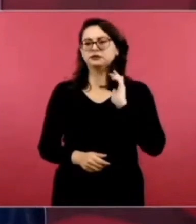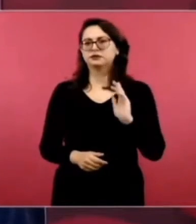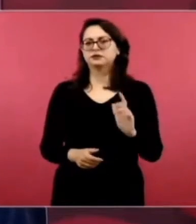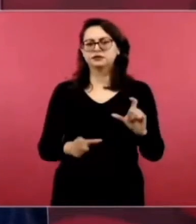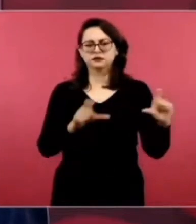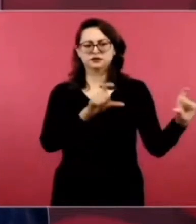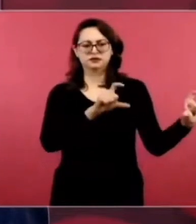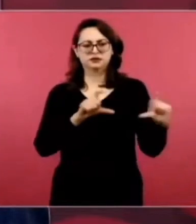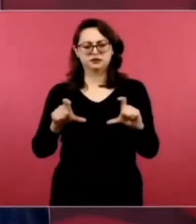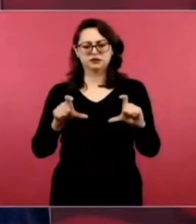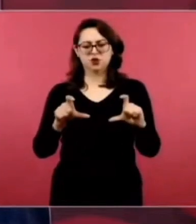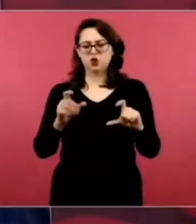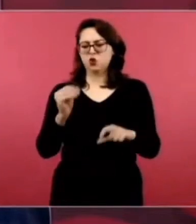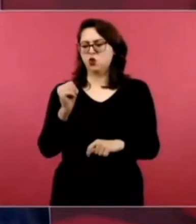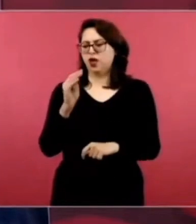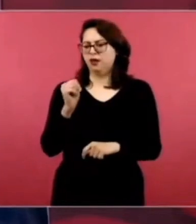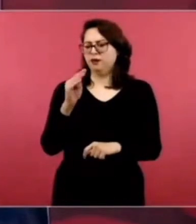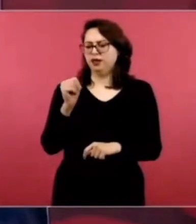era así